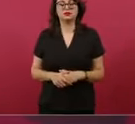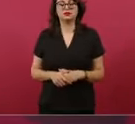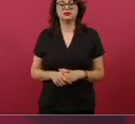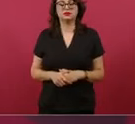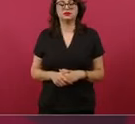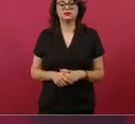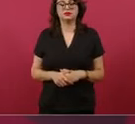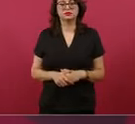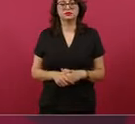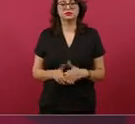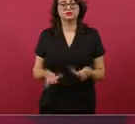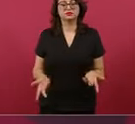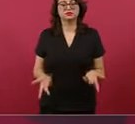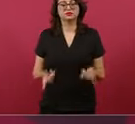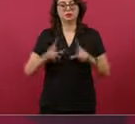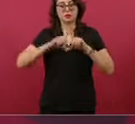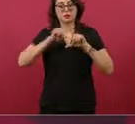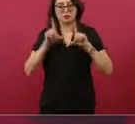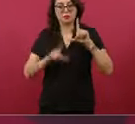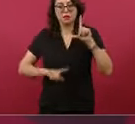que México esté invirtiendo más